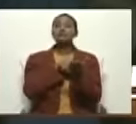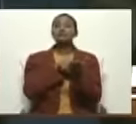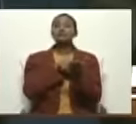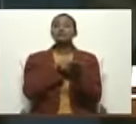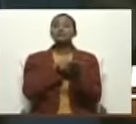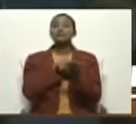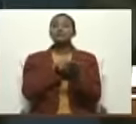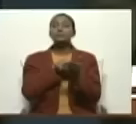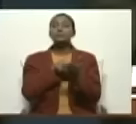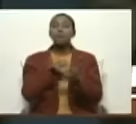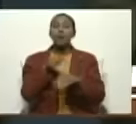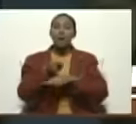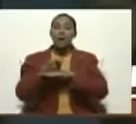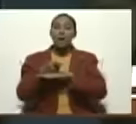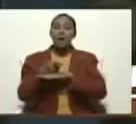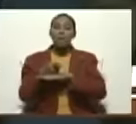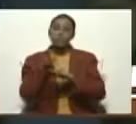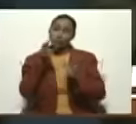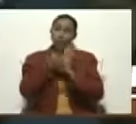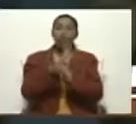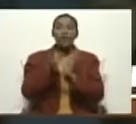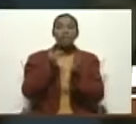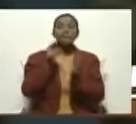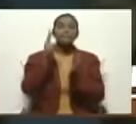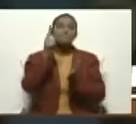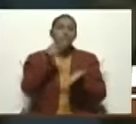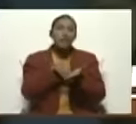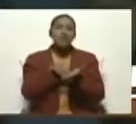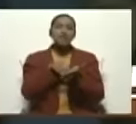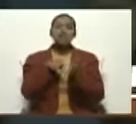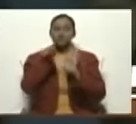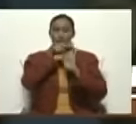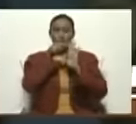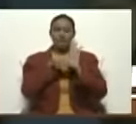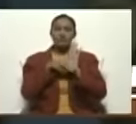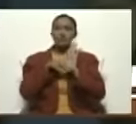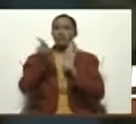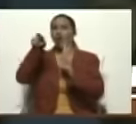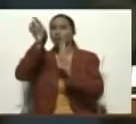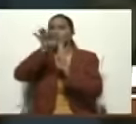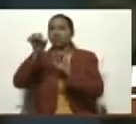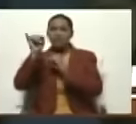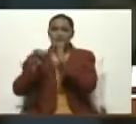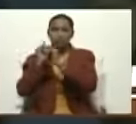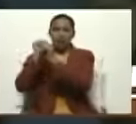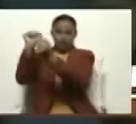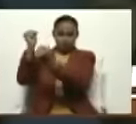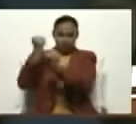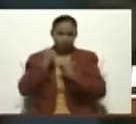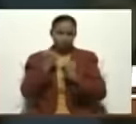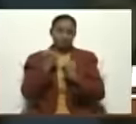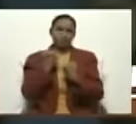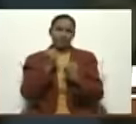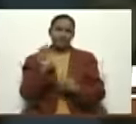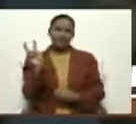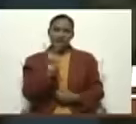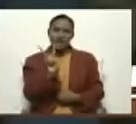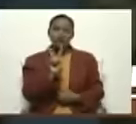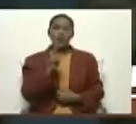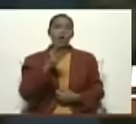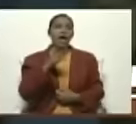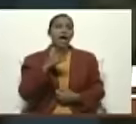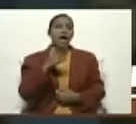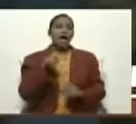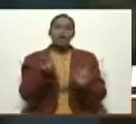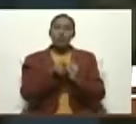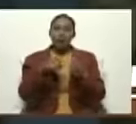atómicas sistemáticas contra nuestro país, que han impedido que el pueblo de Venezuela tenga el disfrute real que merece